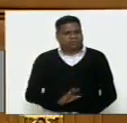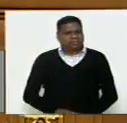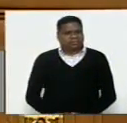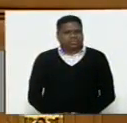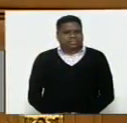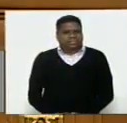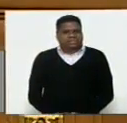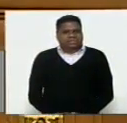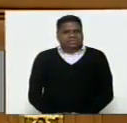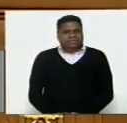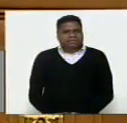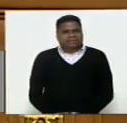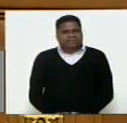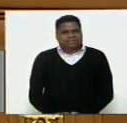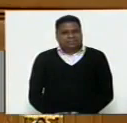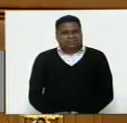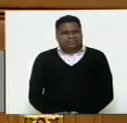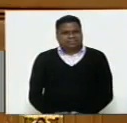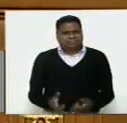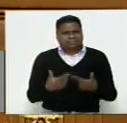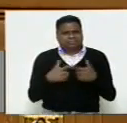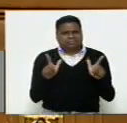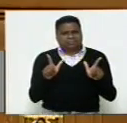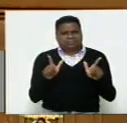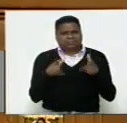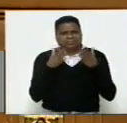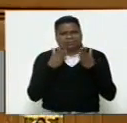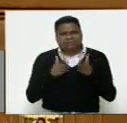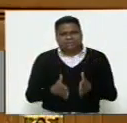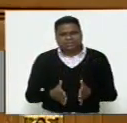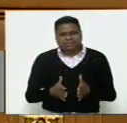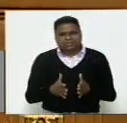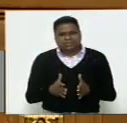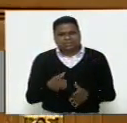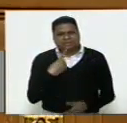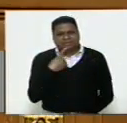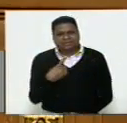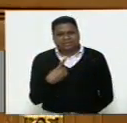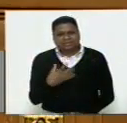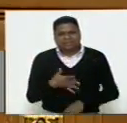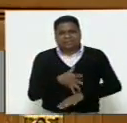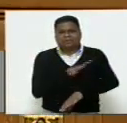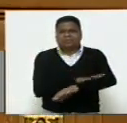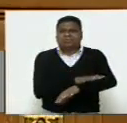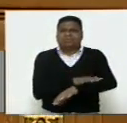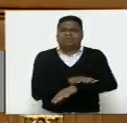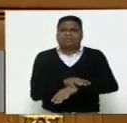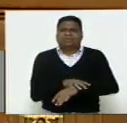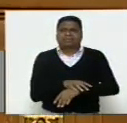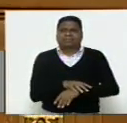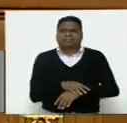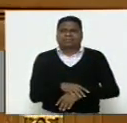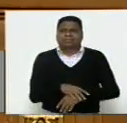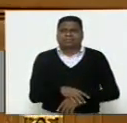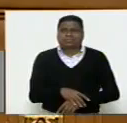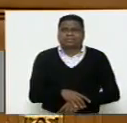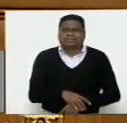El libertador decía que la peor falta, el